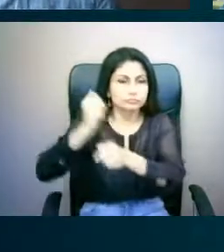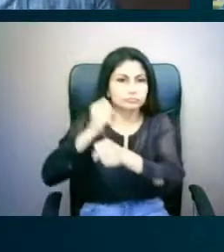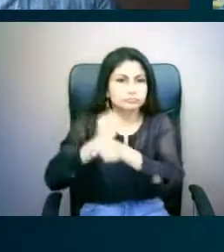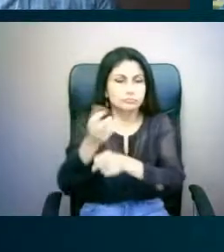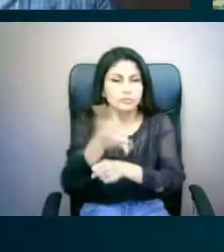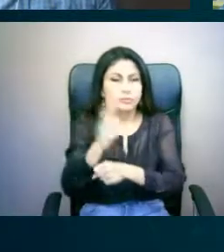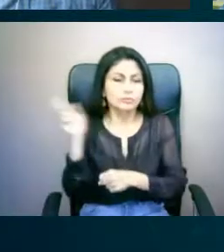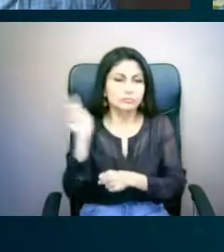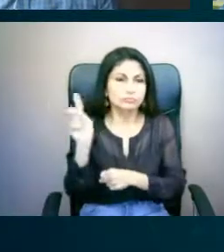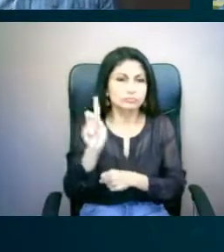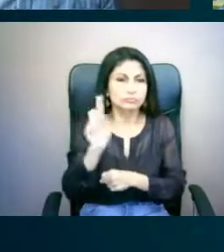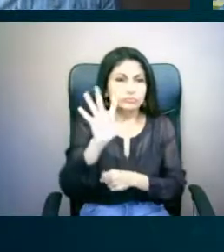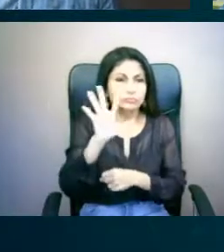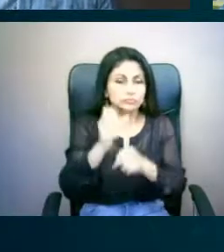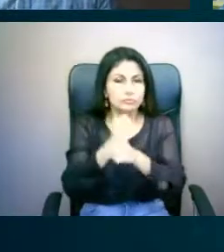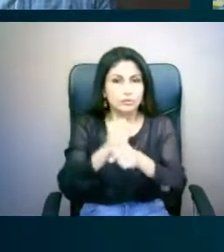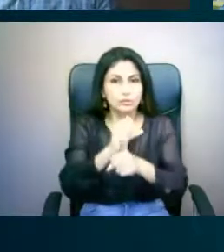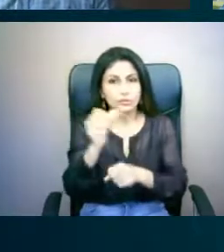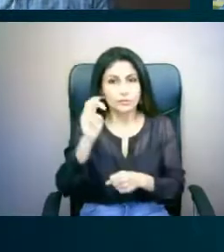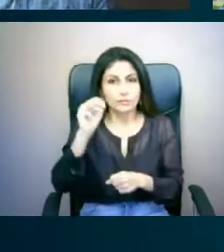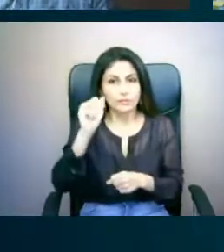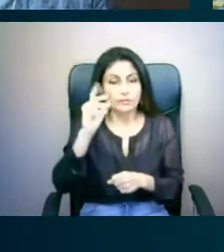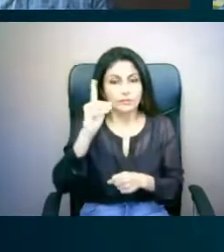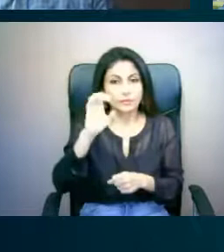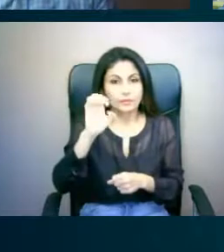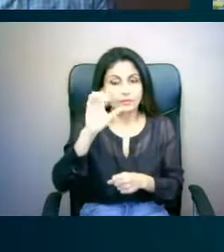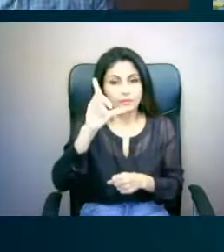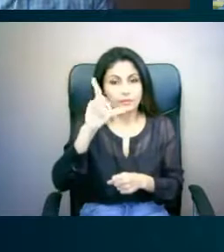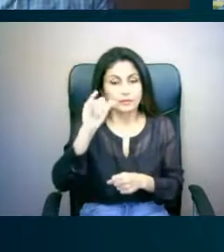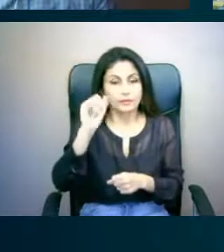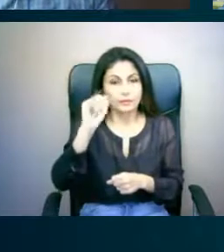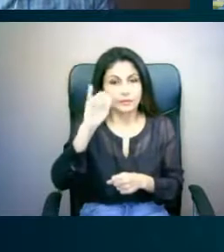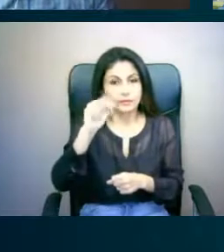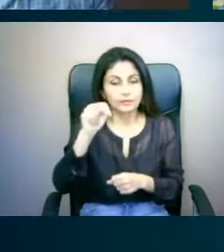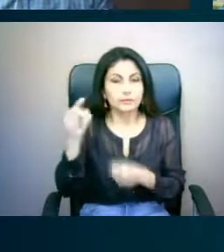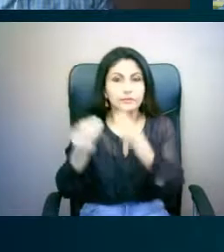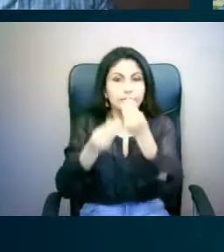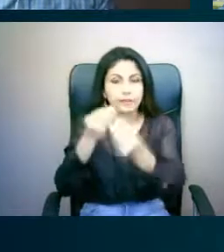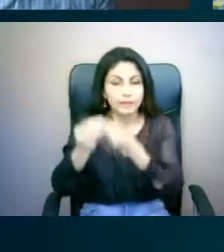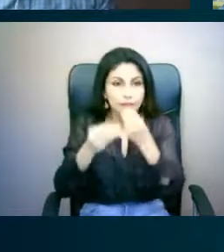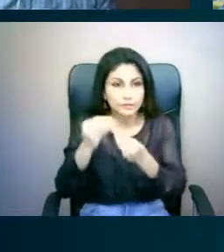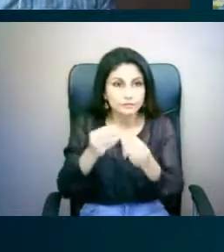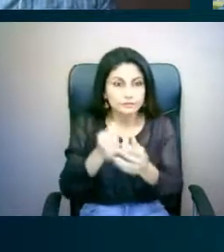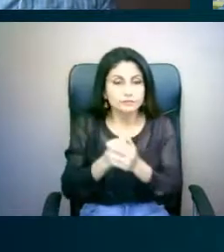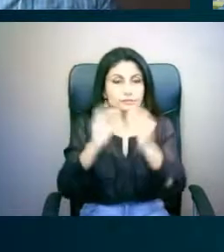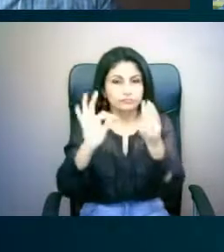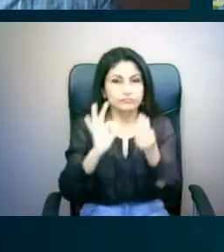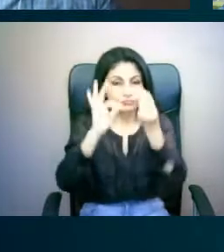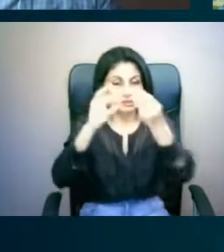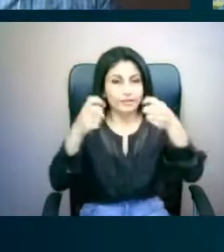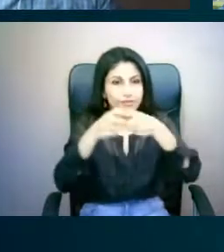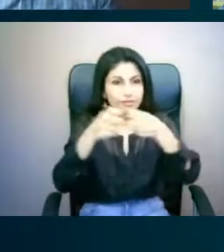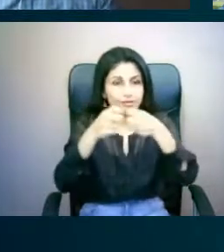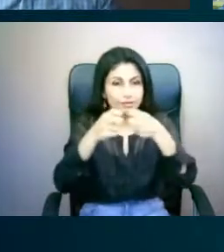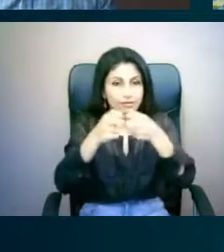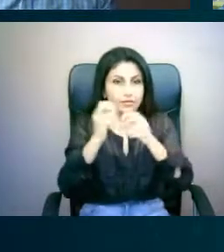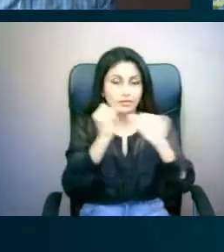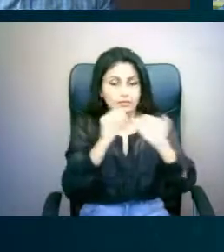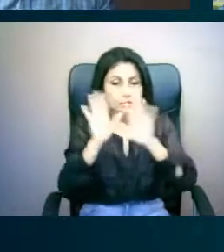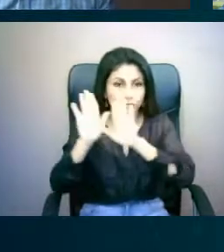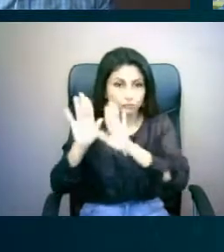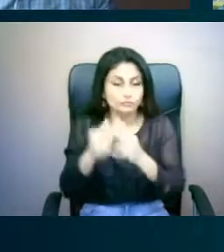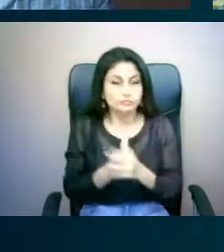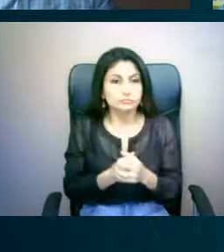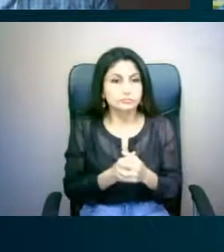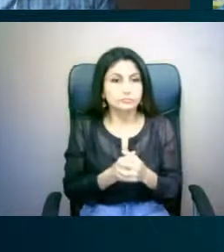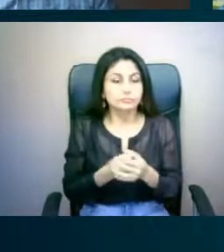La ingeniera Madeleine Peña, ingeniera industrial, trabaja en el Departamento de Calidad de la Energía como ingeniera de calidad de la energía